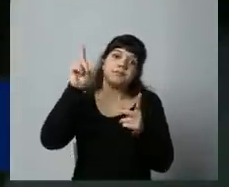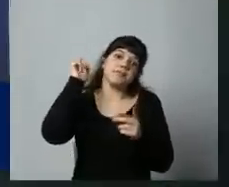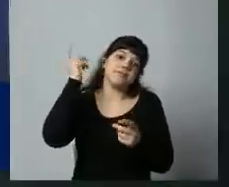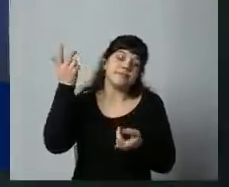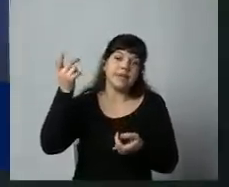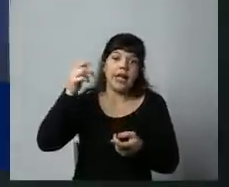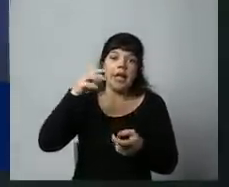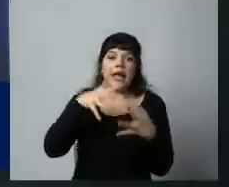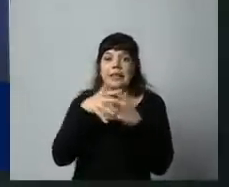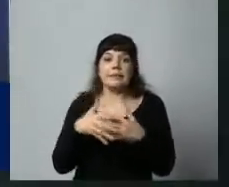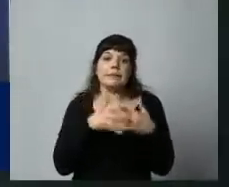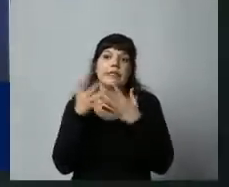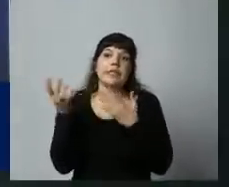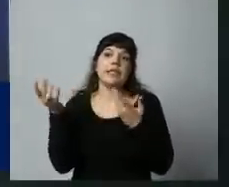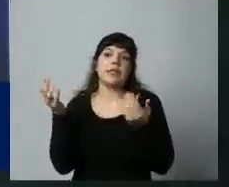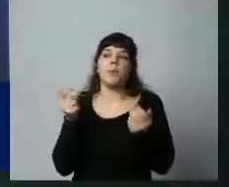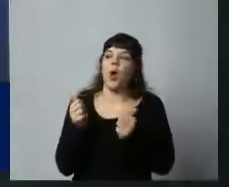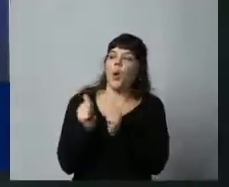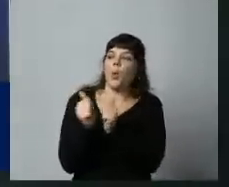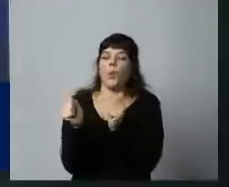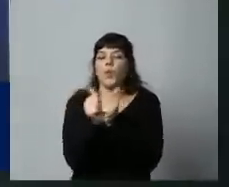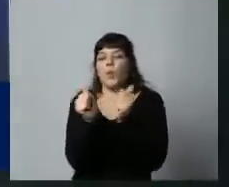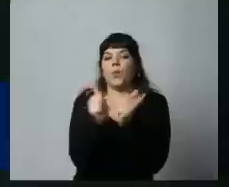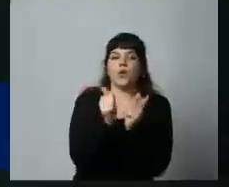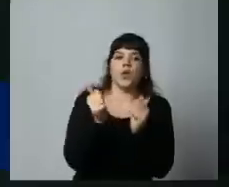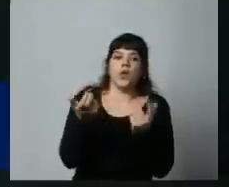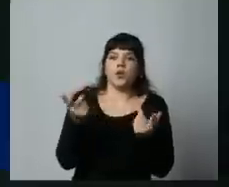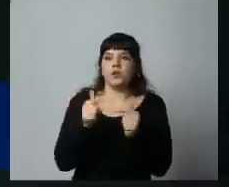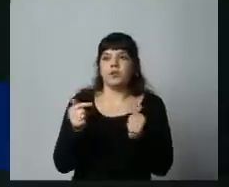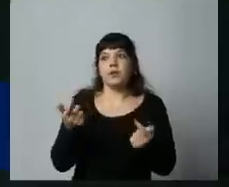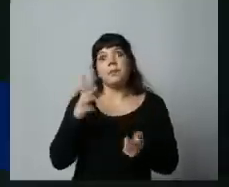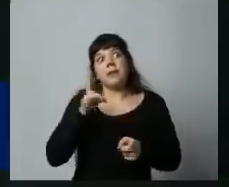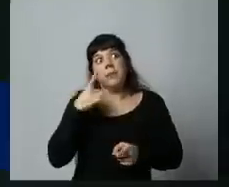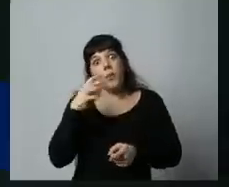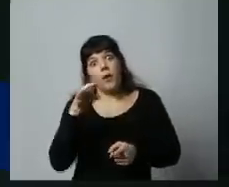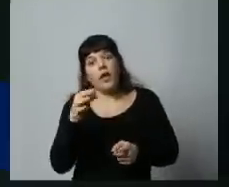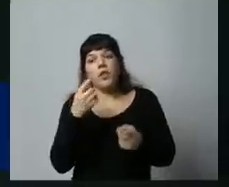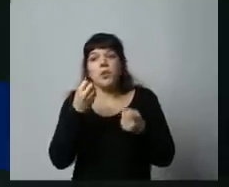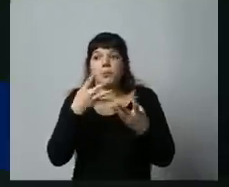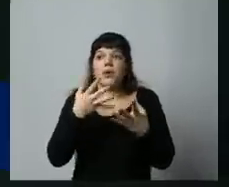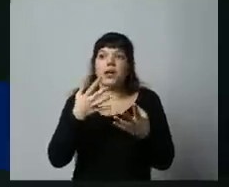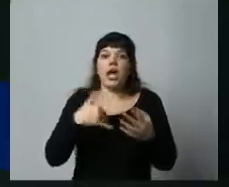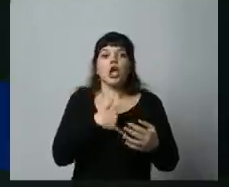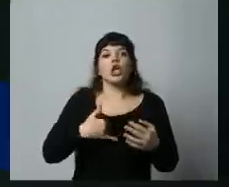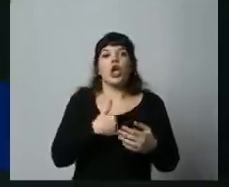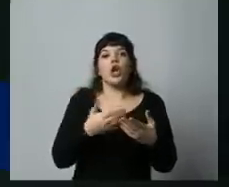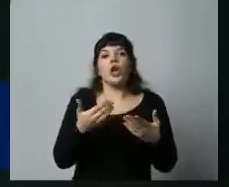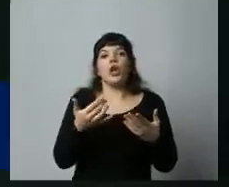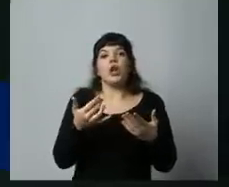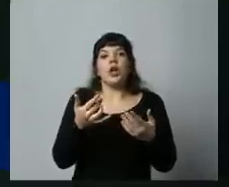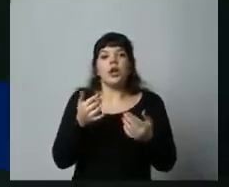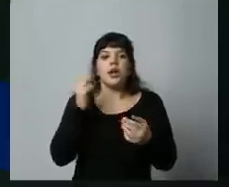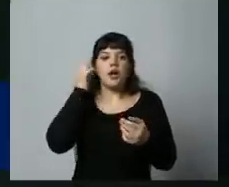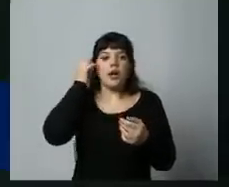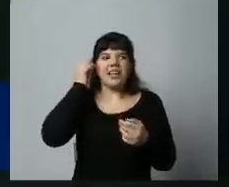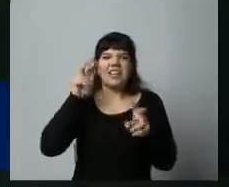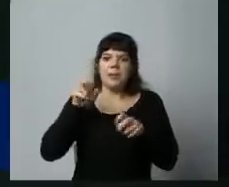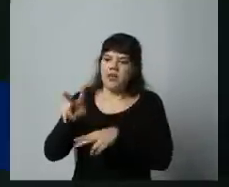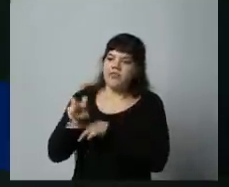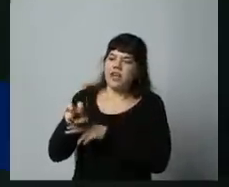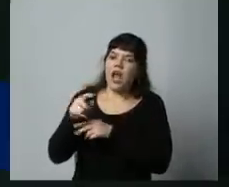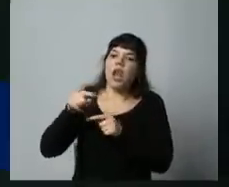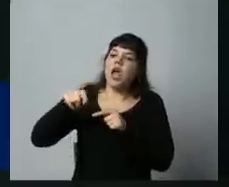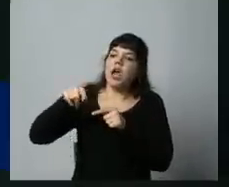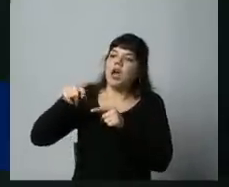Vid buscando un alami bien importante por lo que se viene porque el Vid se habla de que va a tener un rol de fiscalizador de Hacia